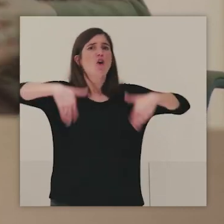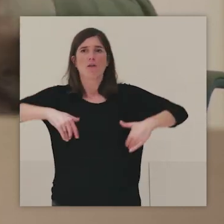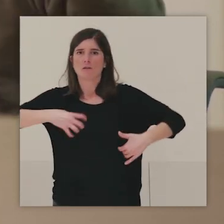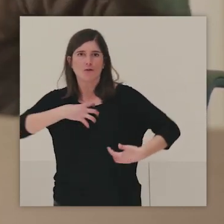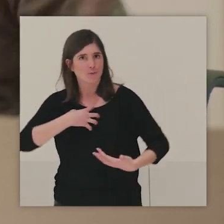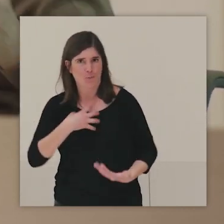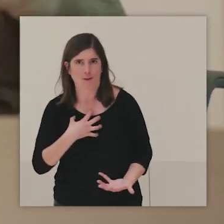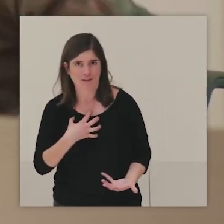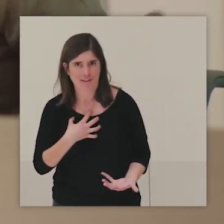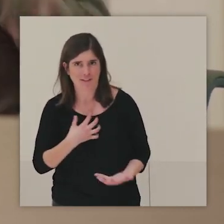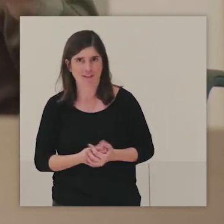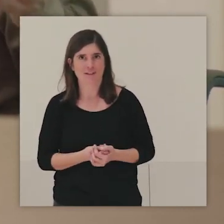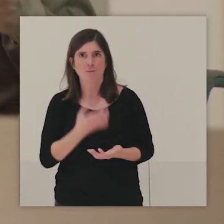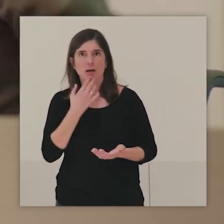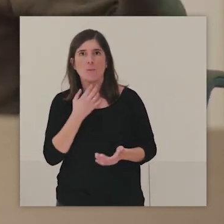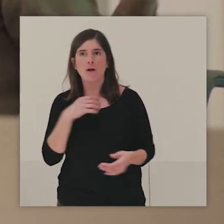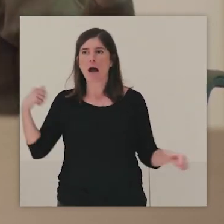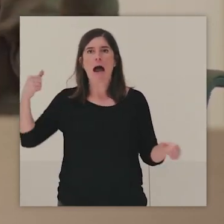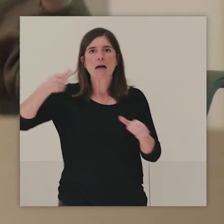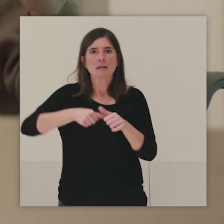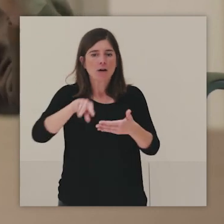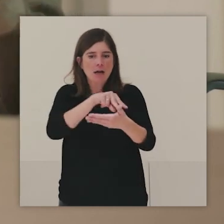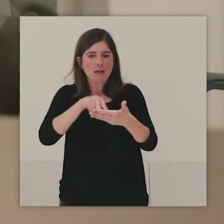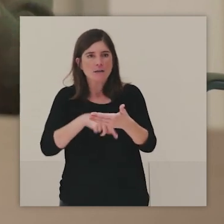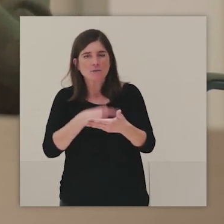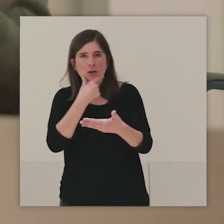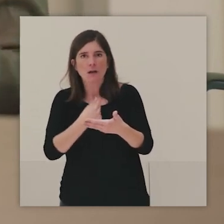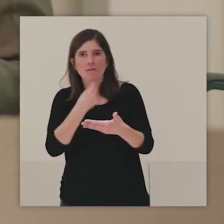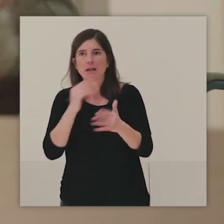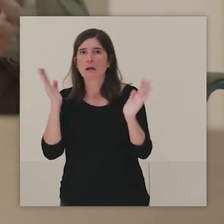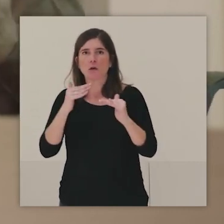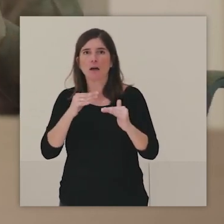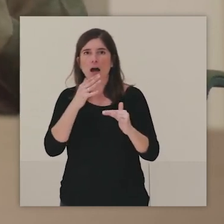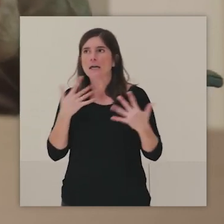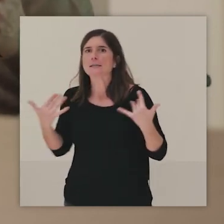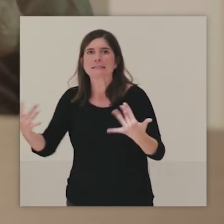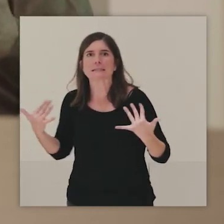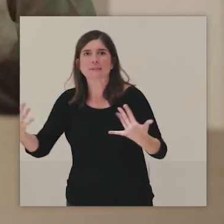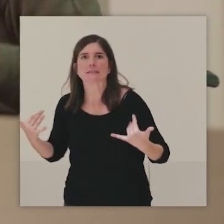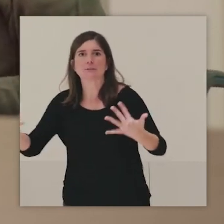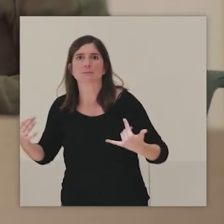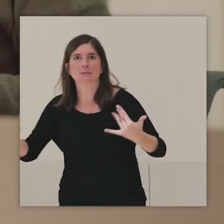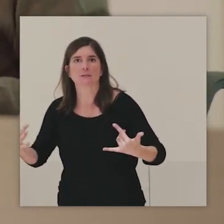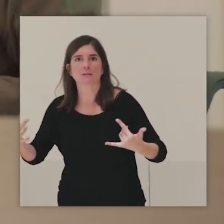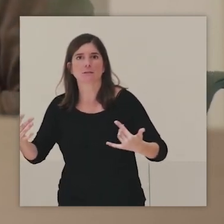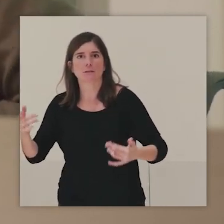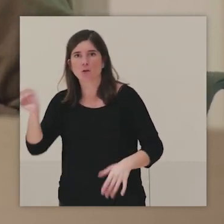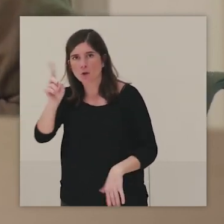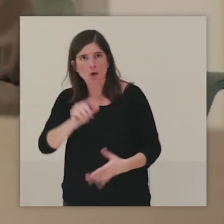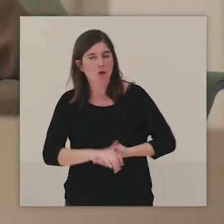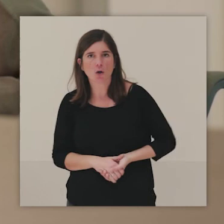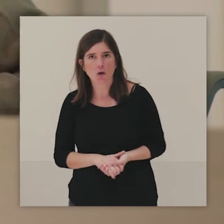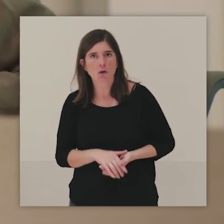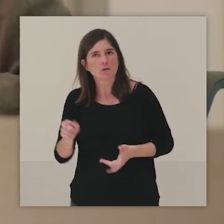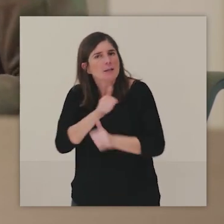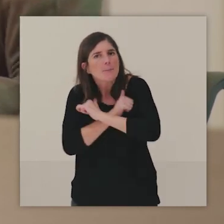pero, jolines, pero si nunca lo has tenido, ¿qué prisas ahora? Déjame hacerlo bien. Es decir, que en vez de una semana que lo tengo en